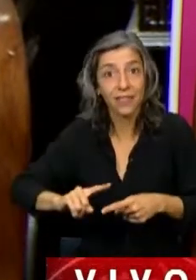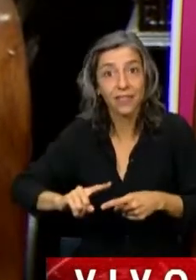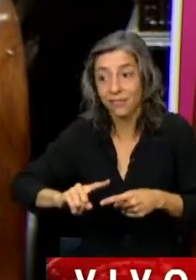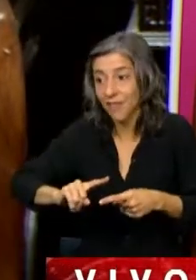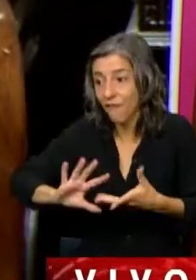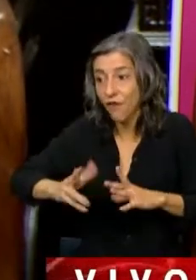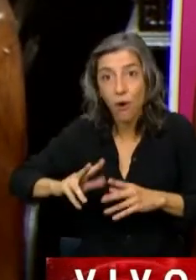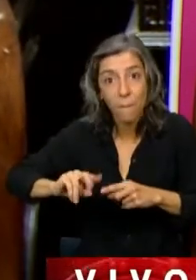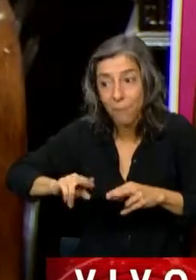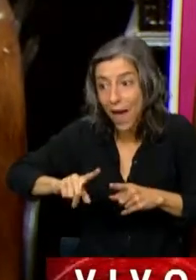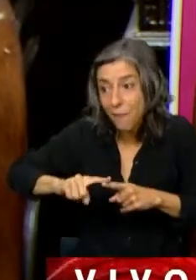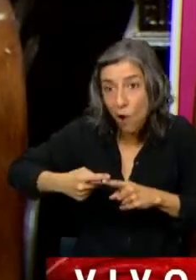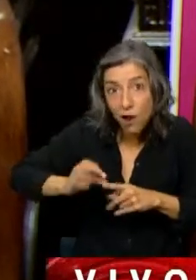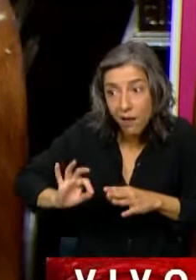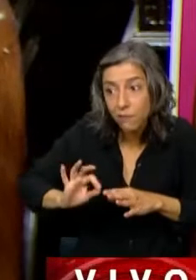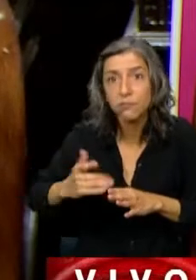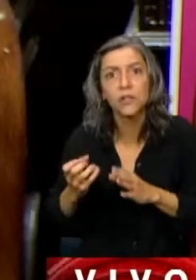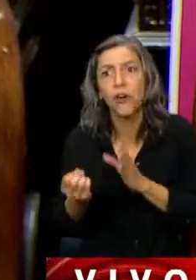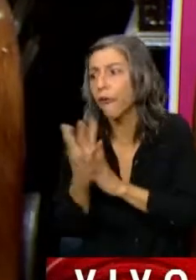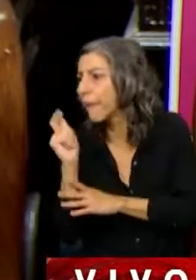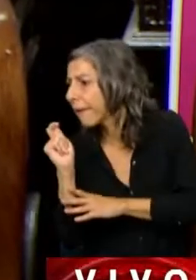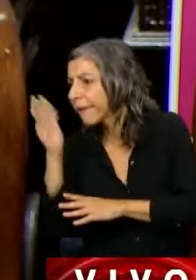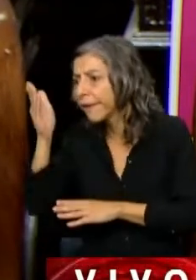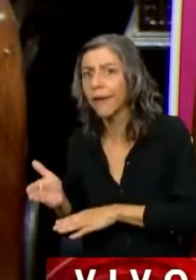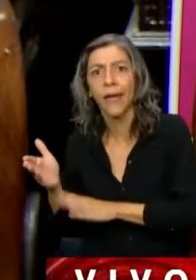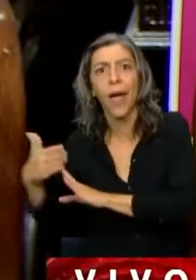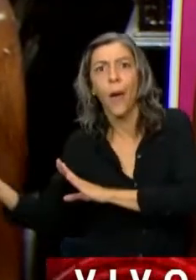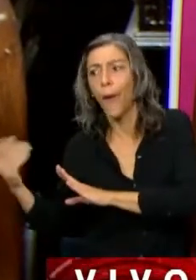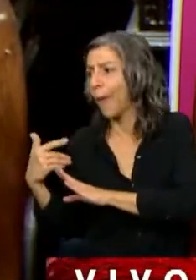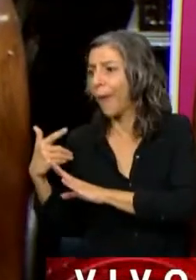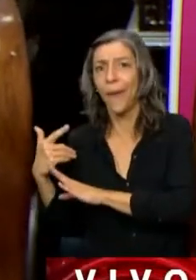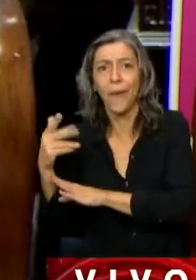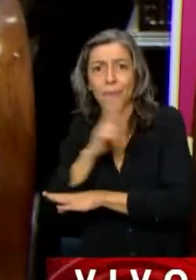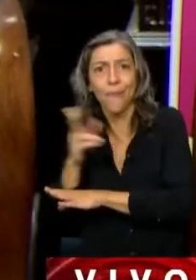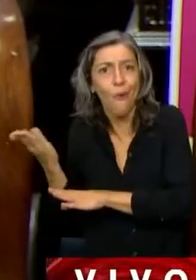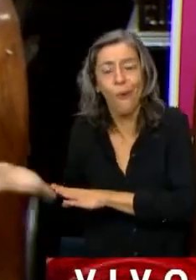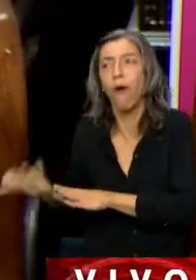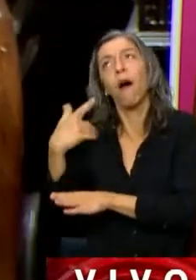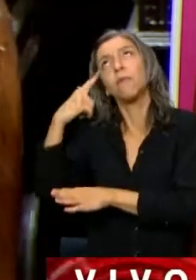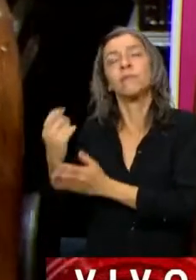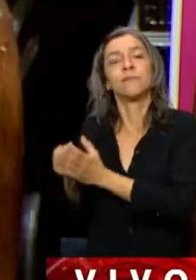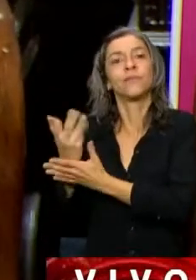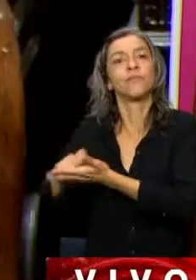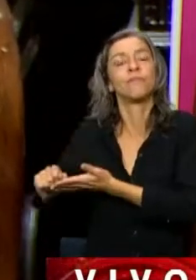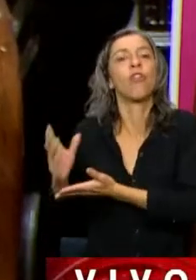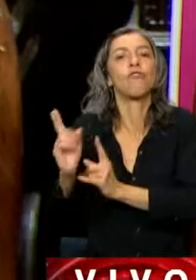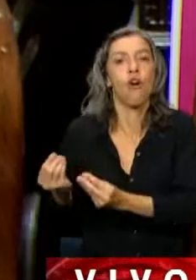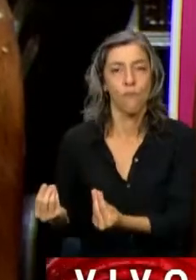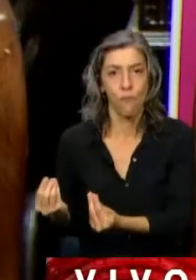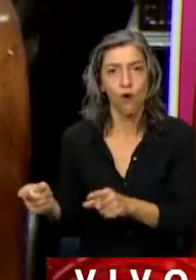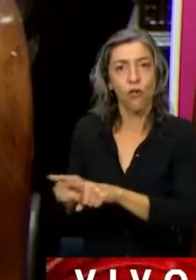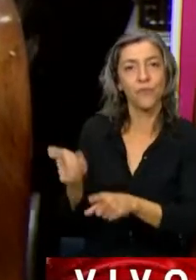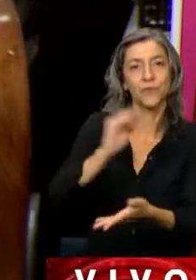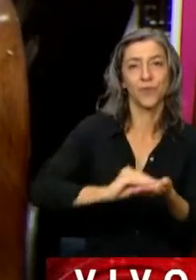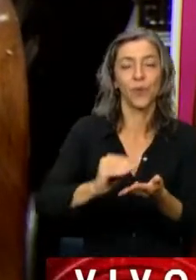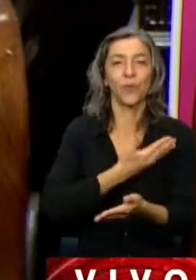tenga que ver con la efectividad. Y con lo que antes dijo Fagioli, con que muchos de los que están acá, que hoy son funcionarios, antes